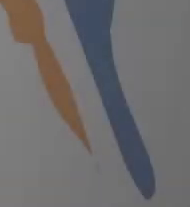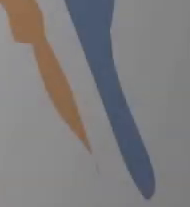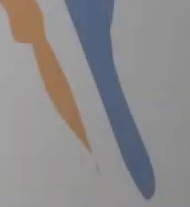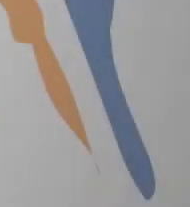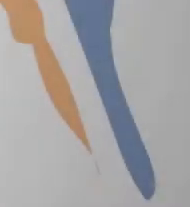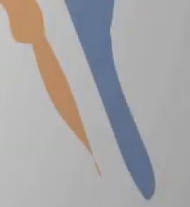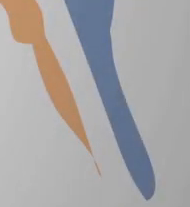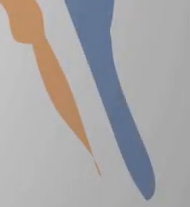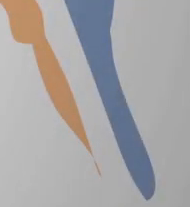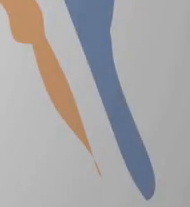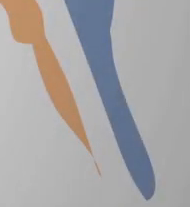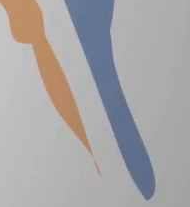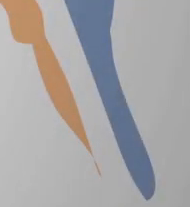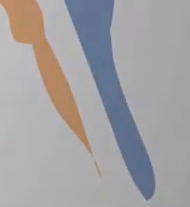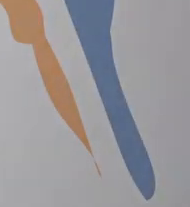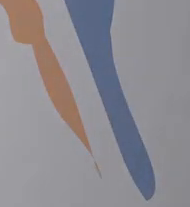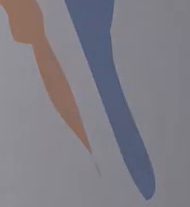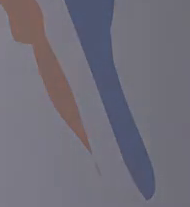aquí